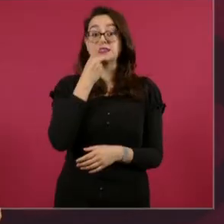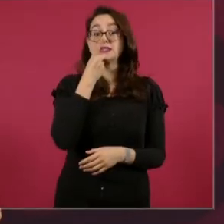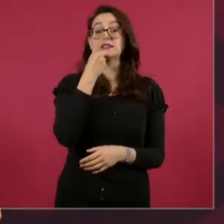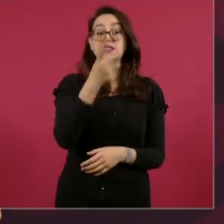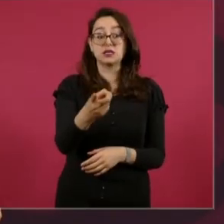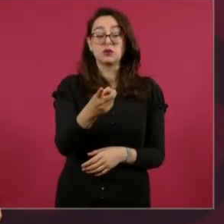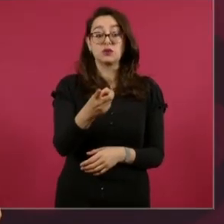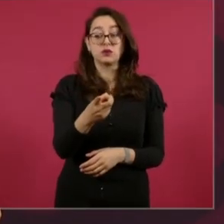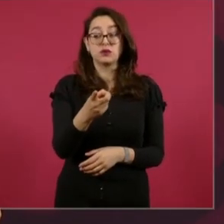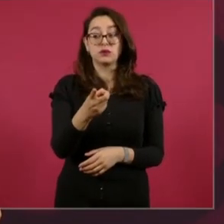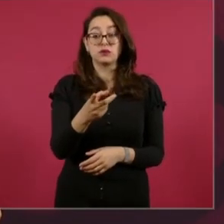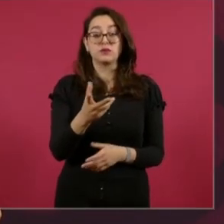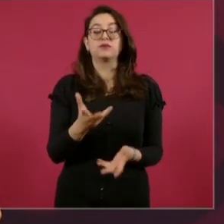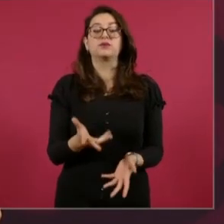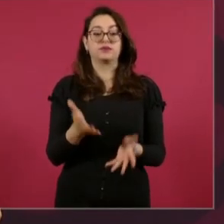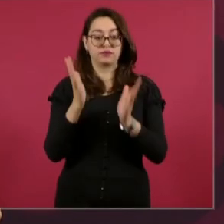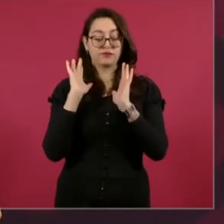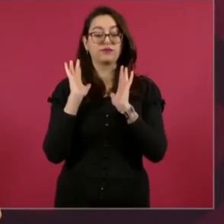ya autorizamos